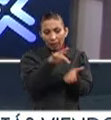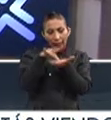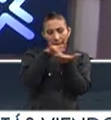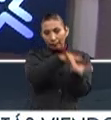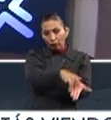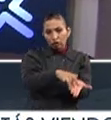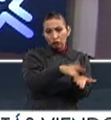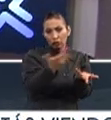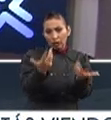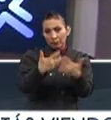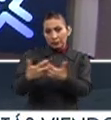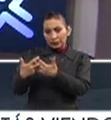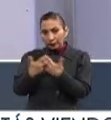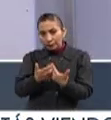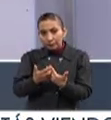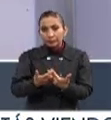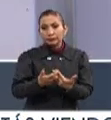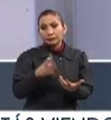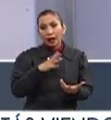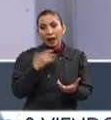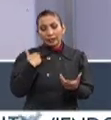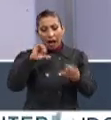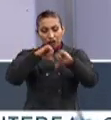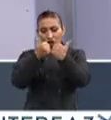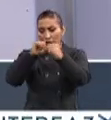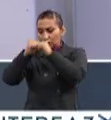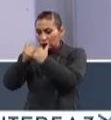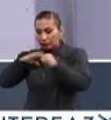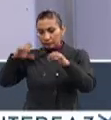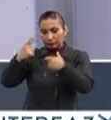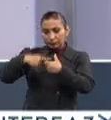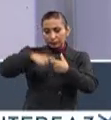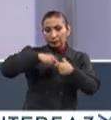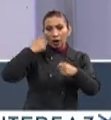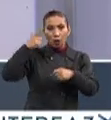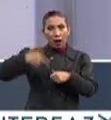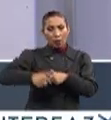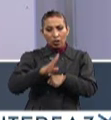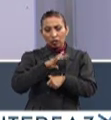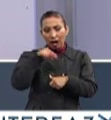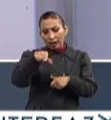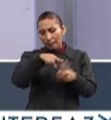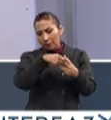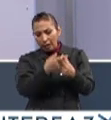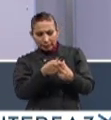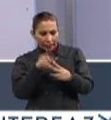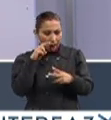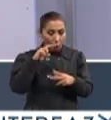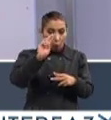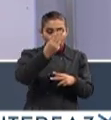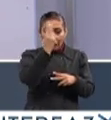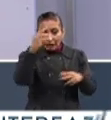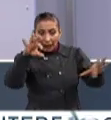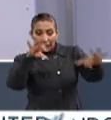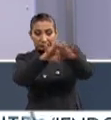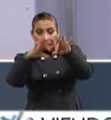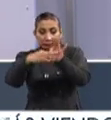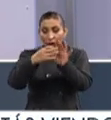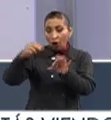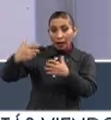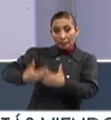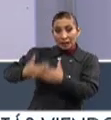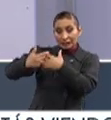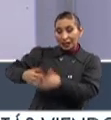apoyar a este tipo de industria, pues están haciendo asociaciones, ¿no? Principalmente en Guanajuato tenemos de que están comenzando a las universidades a vincularse con